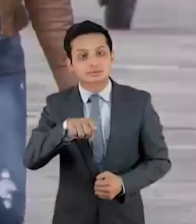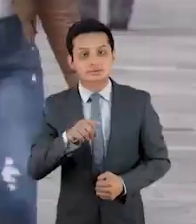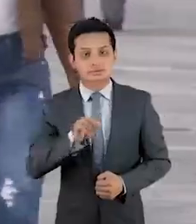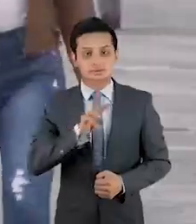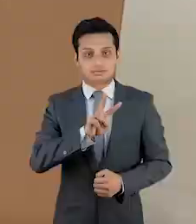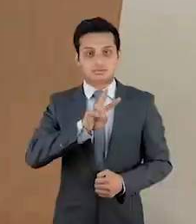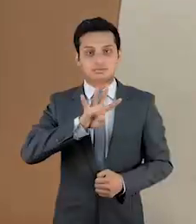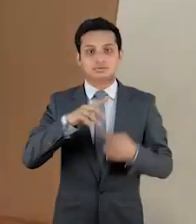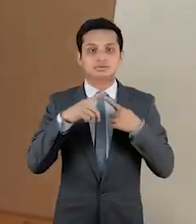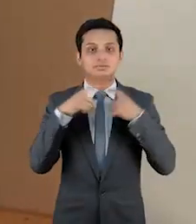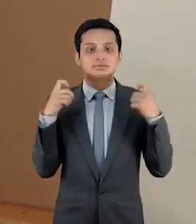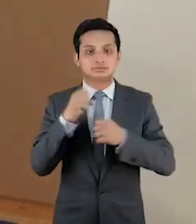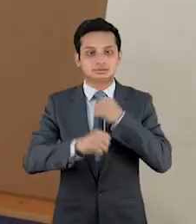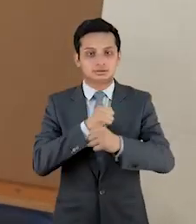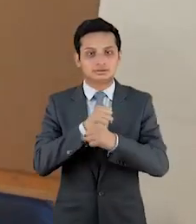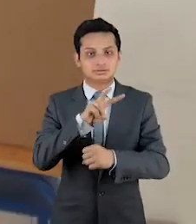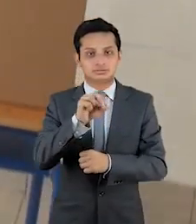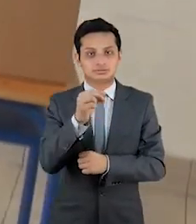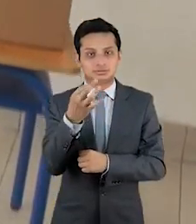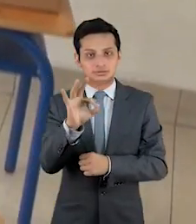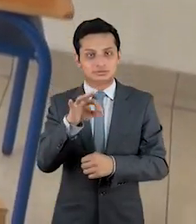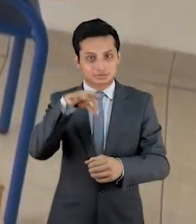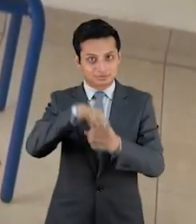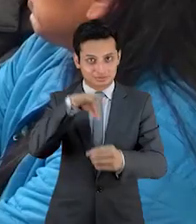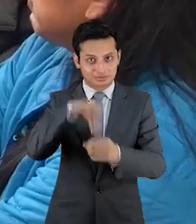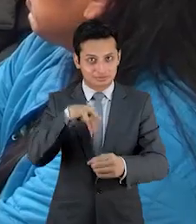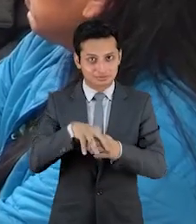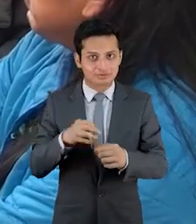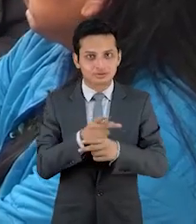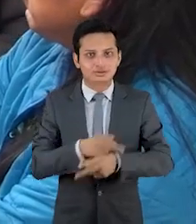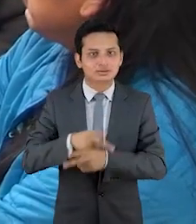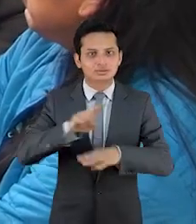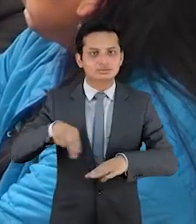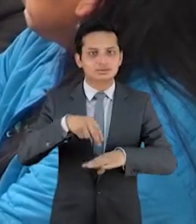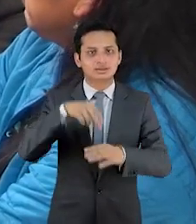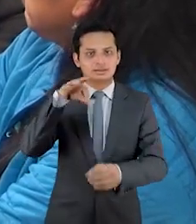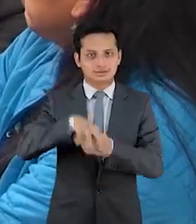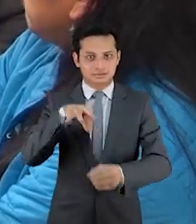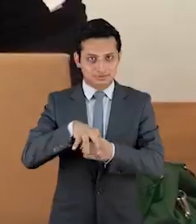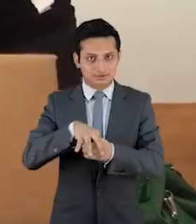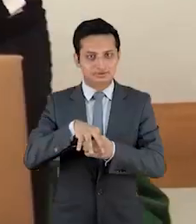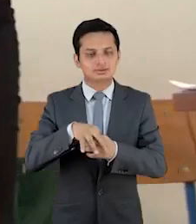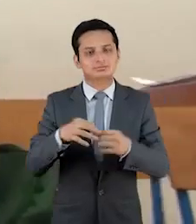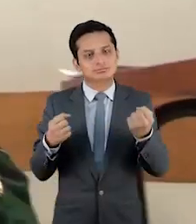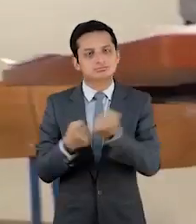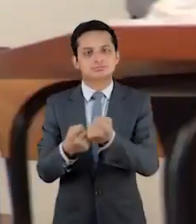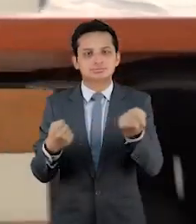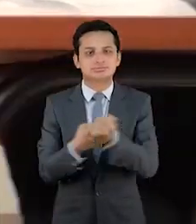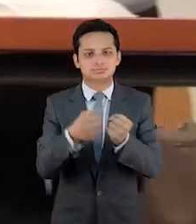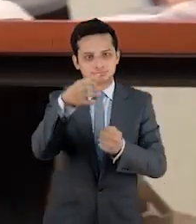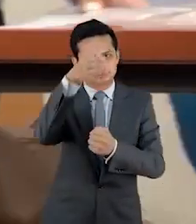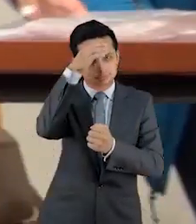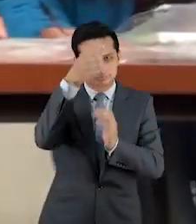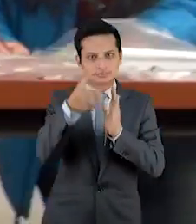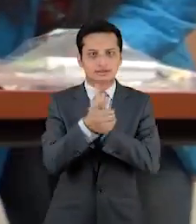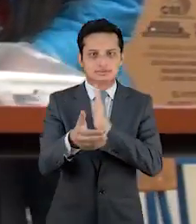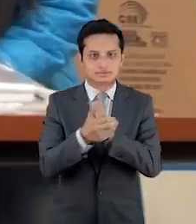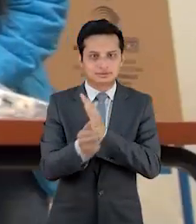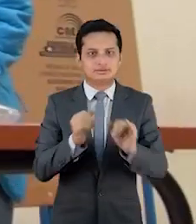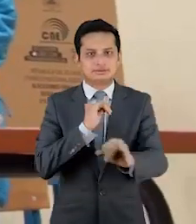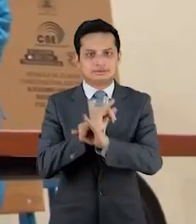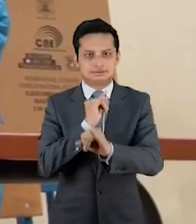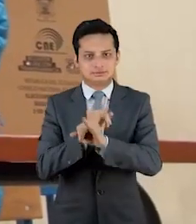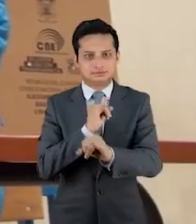De cara a las elecciones del domingo 24 de marzo de 2019, el Consejo Nacional Electoral fortalece